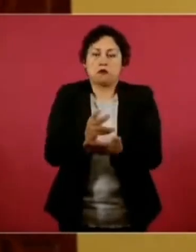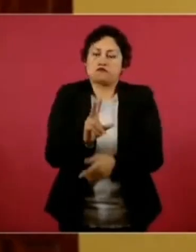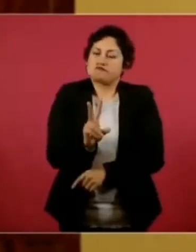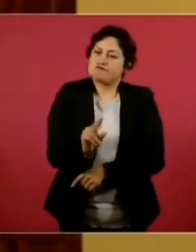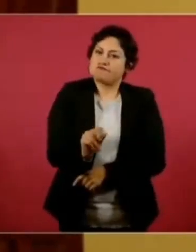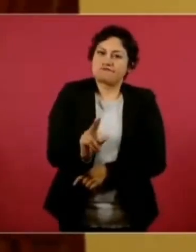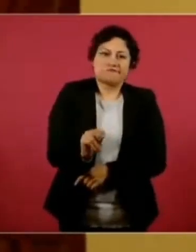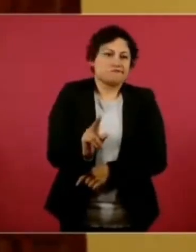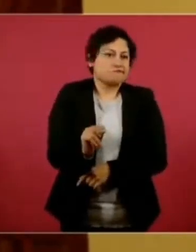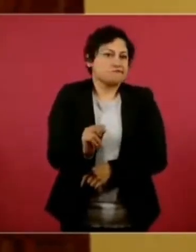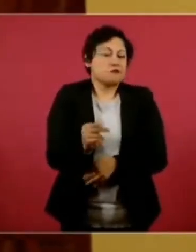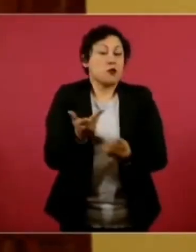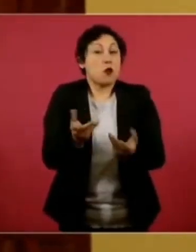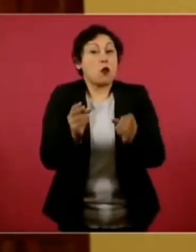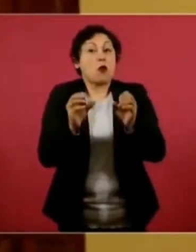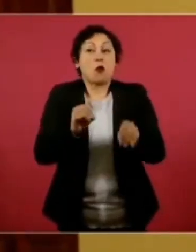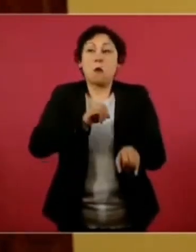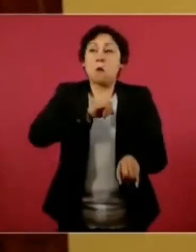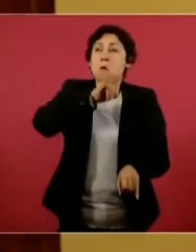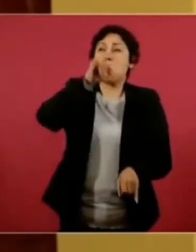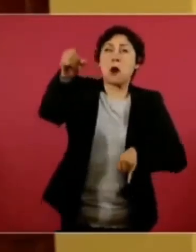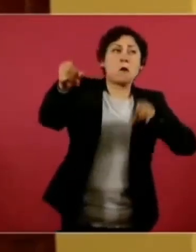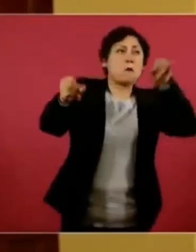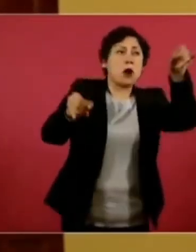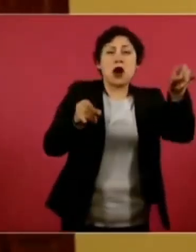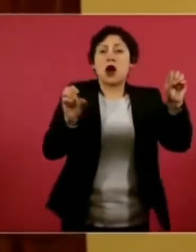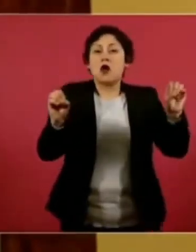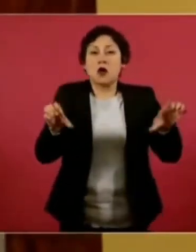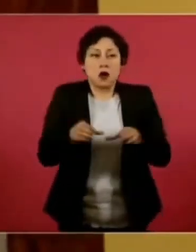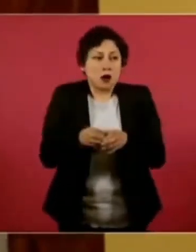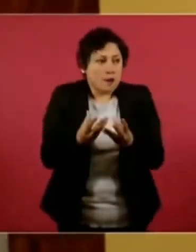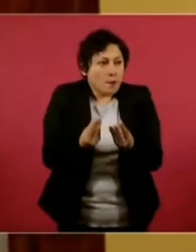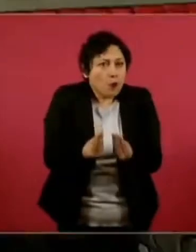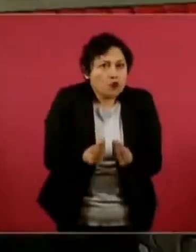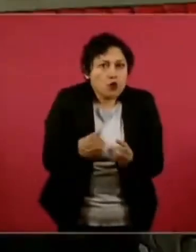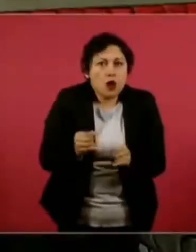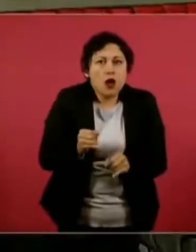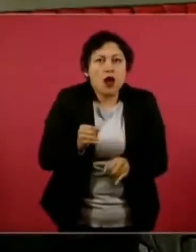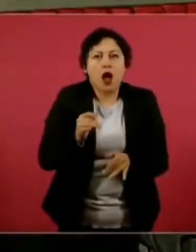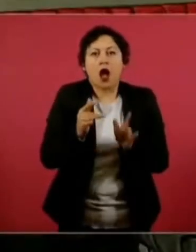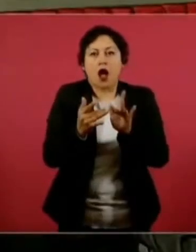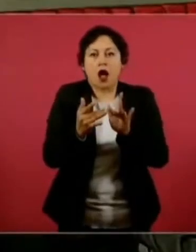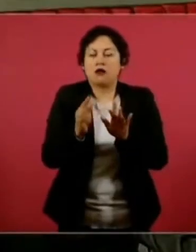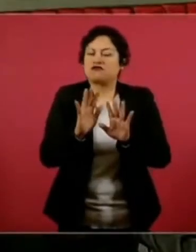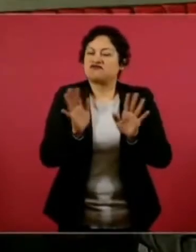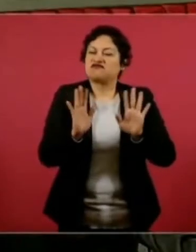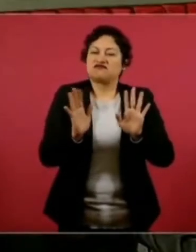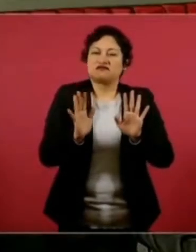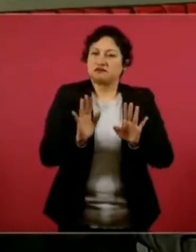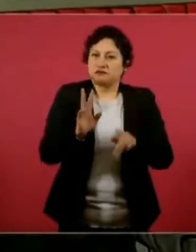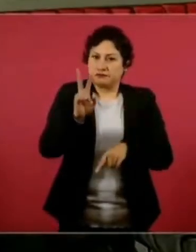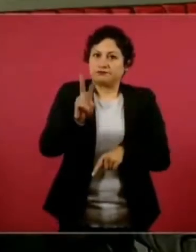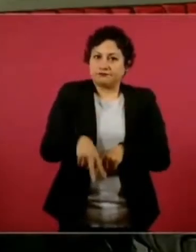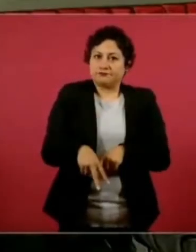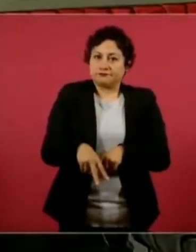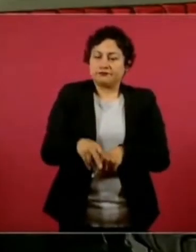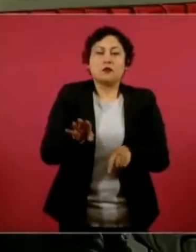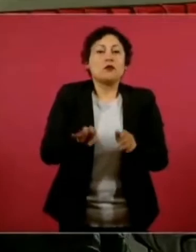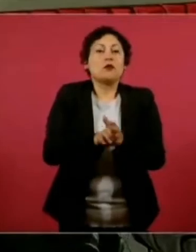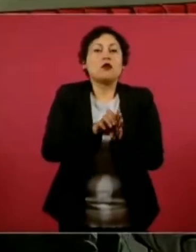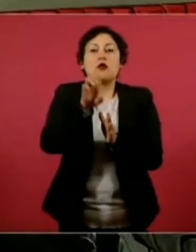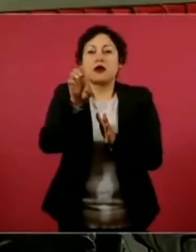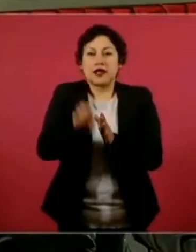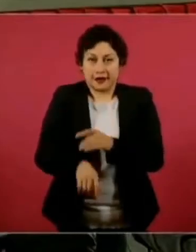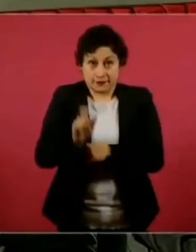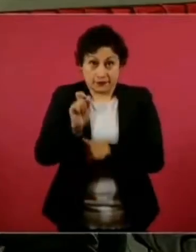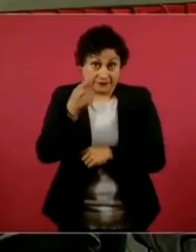no buscaba llegar a los puntos de mayor consumo, no buscaba eso. Y el mayor ejemplo es una línea de corriente directa que salía